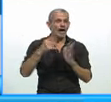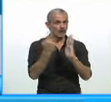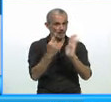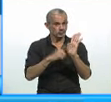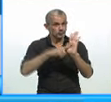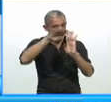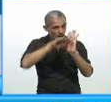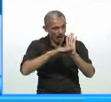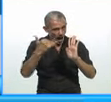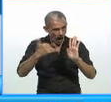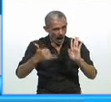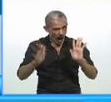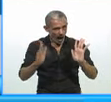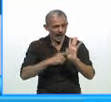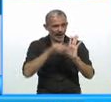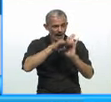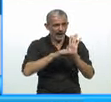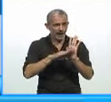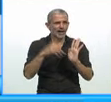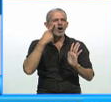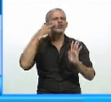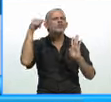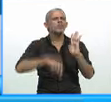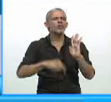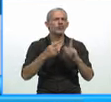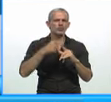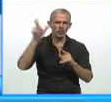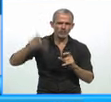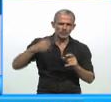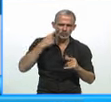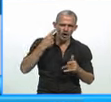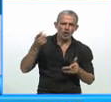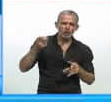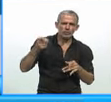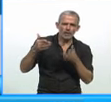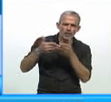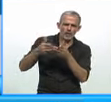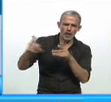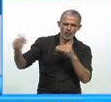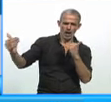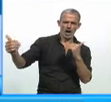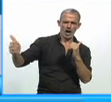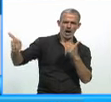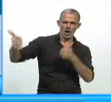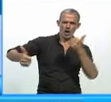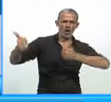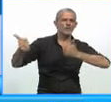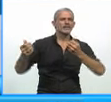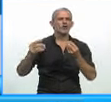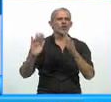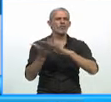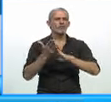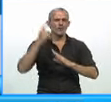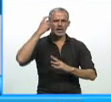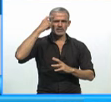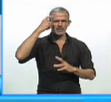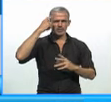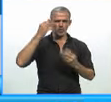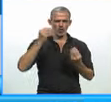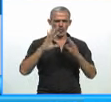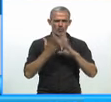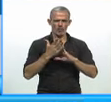y obviamente que uno tiene que conocer muy bien los rivales y saber manejar todo eso y todo el factor psicológico y